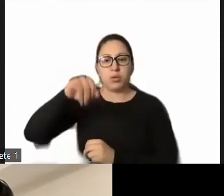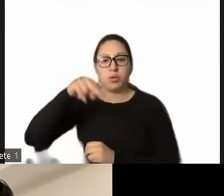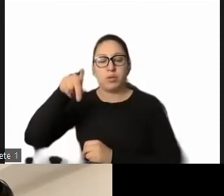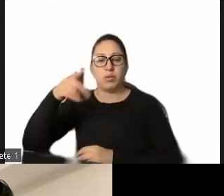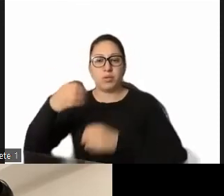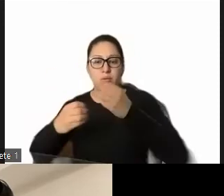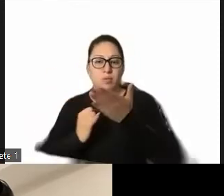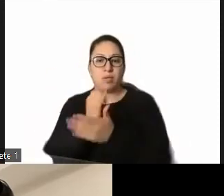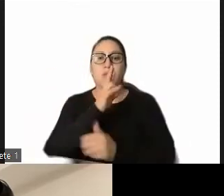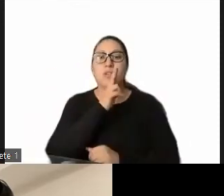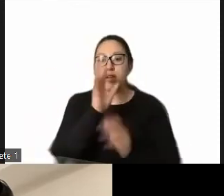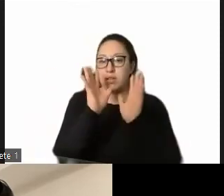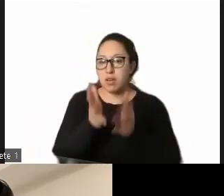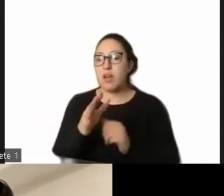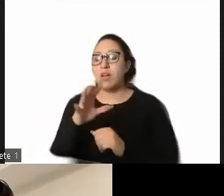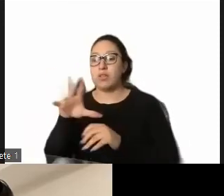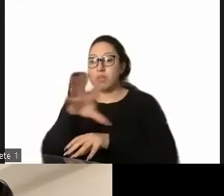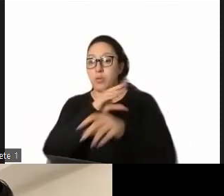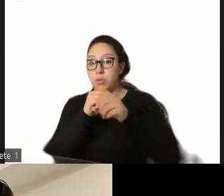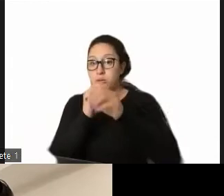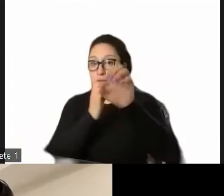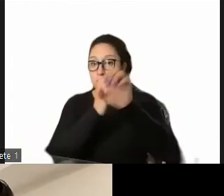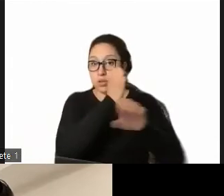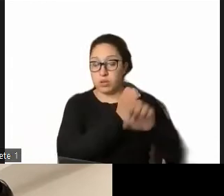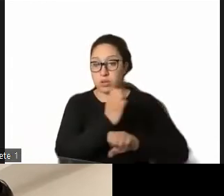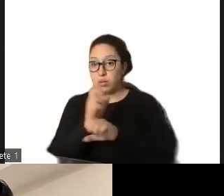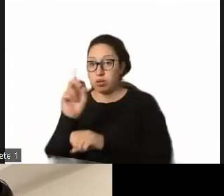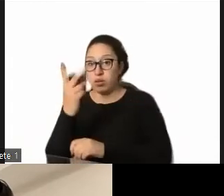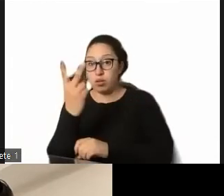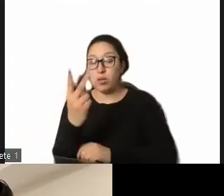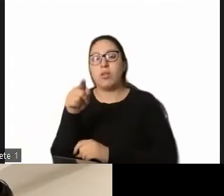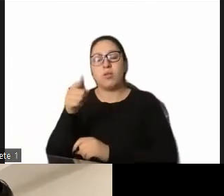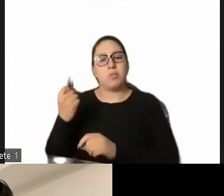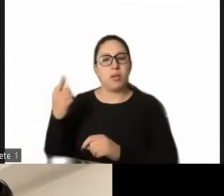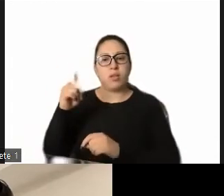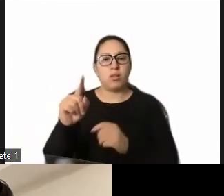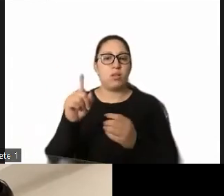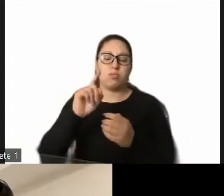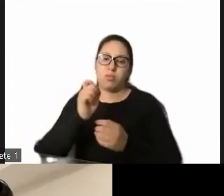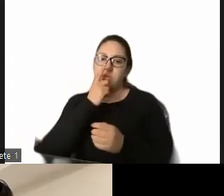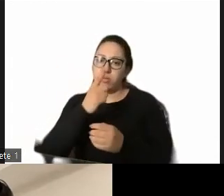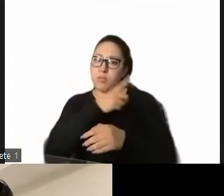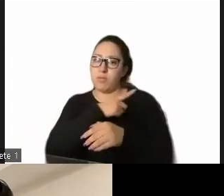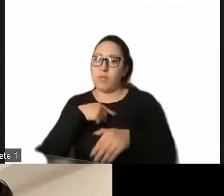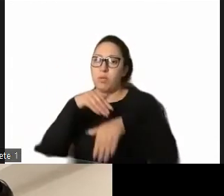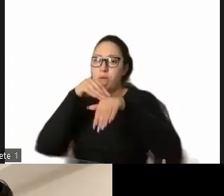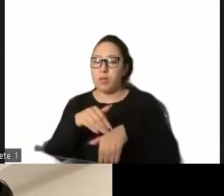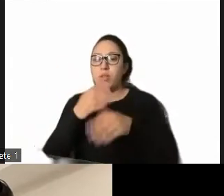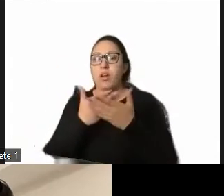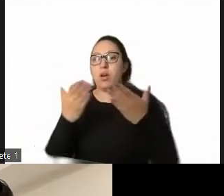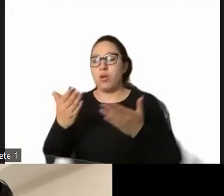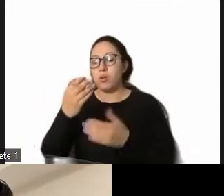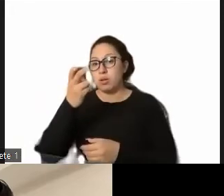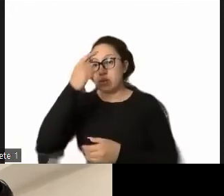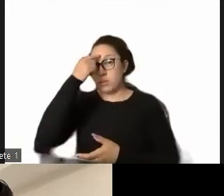las 32 entidades federativas como un mandato legal. Y me parece a mí que esto sería